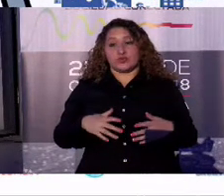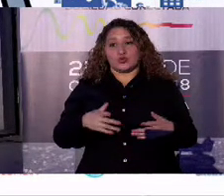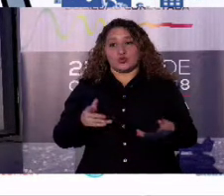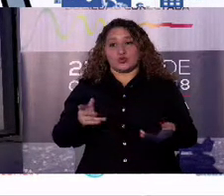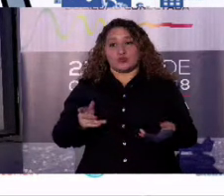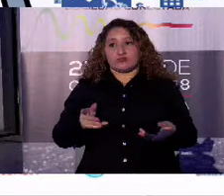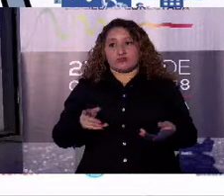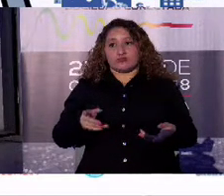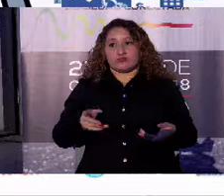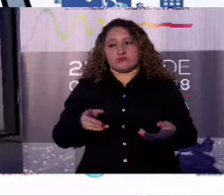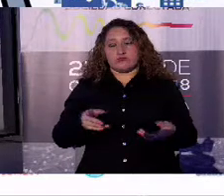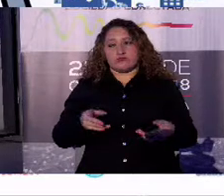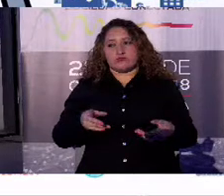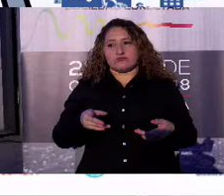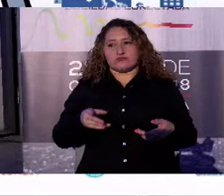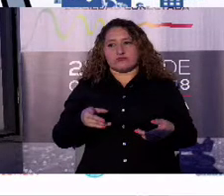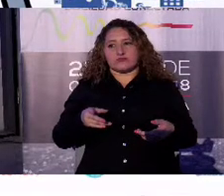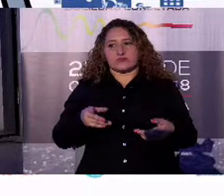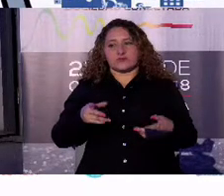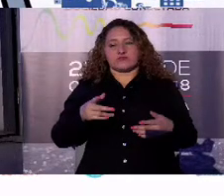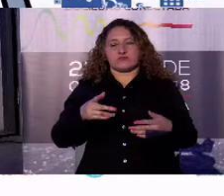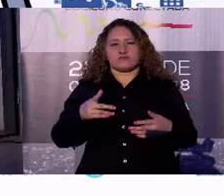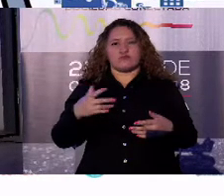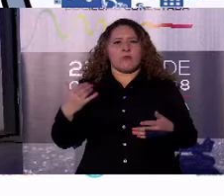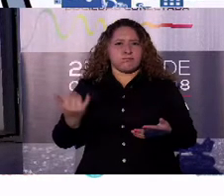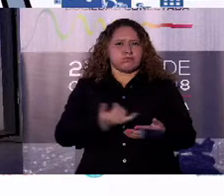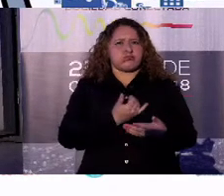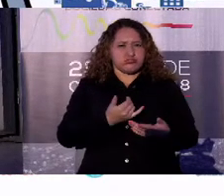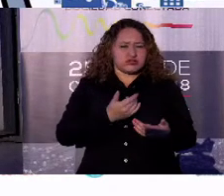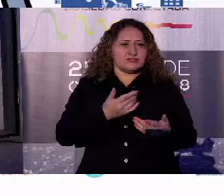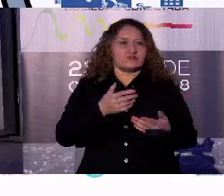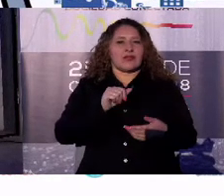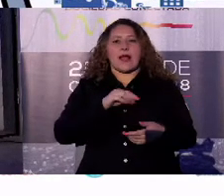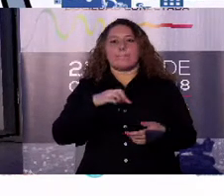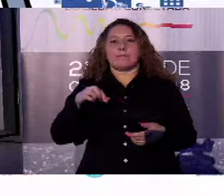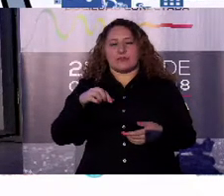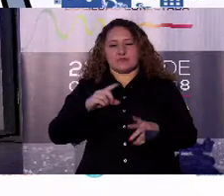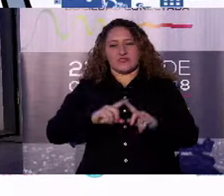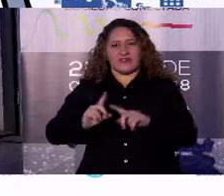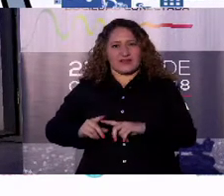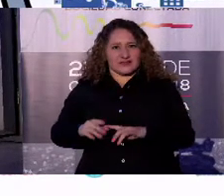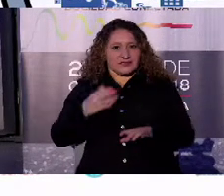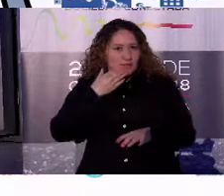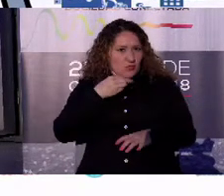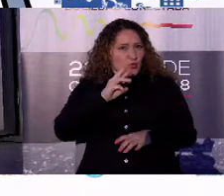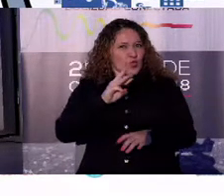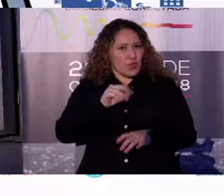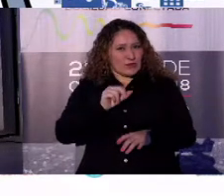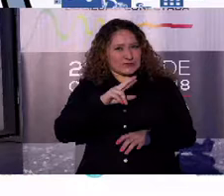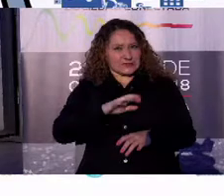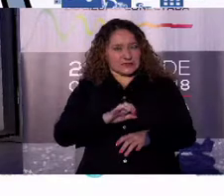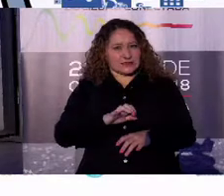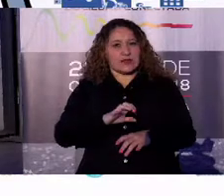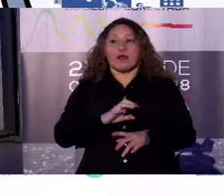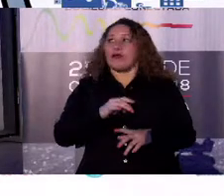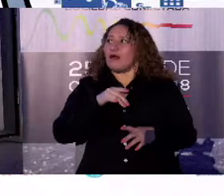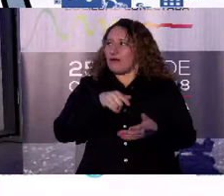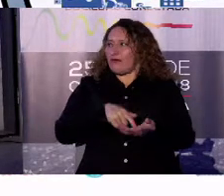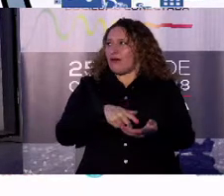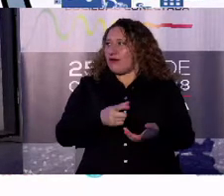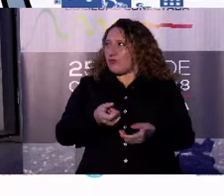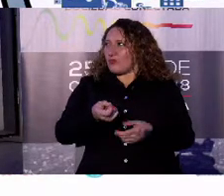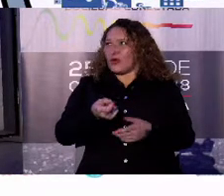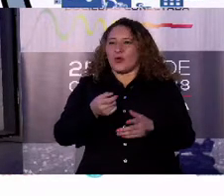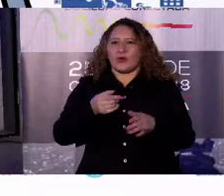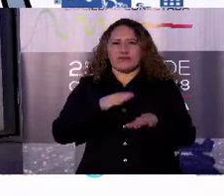esto, ya lo vemos en diferentes aplicaciones que usamos, por ejemplo, Waze. Waze utiliza un poco de esto, dado que en el tráfico